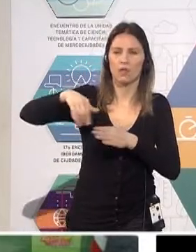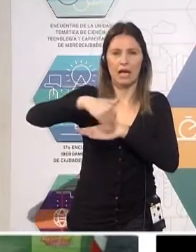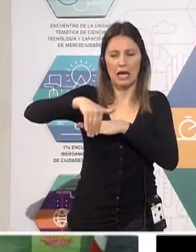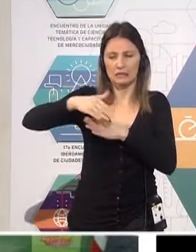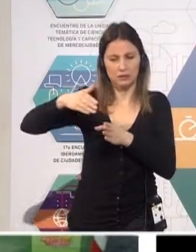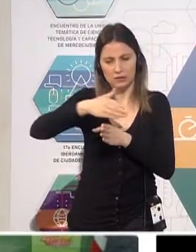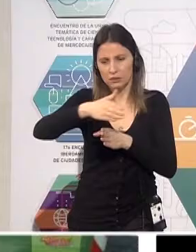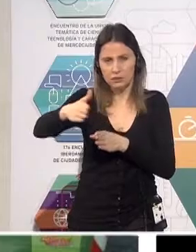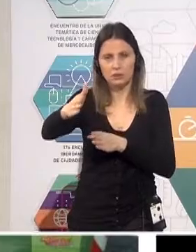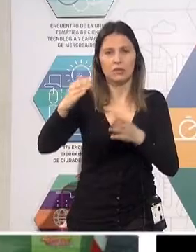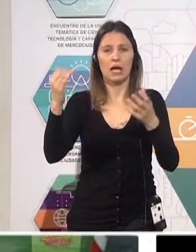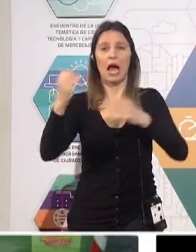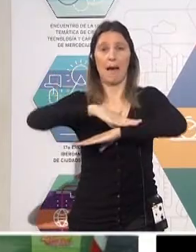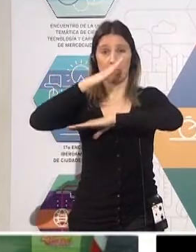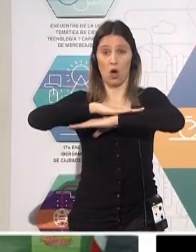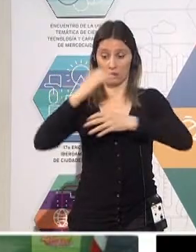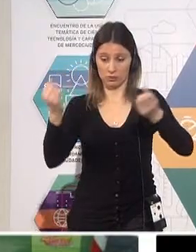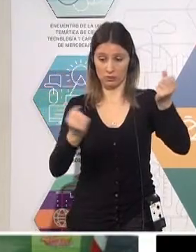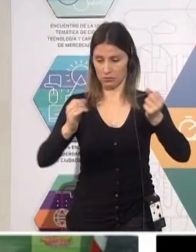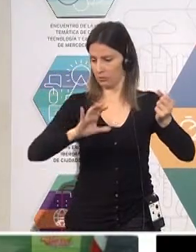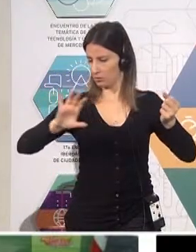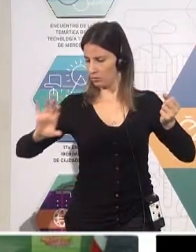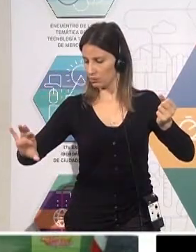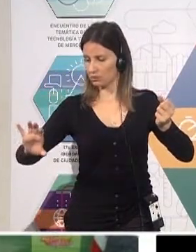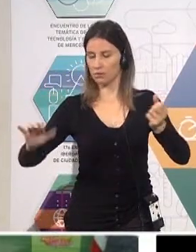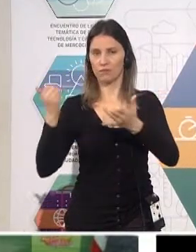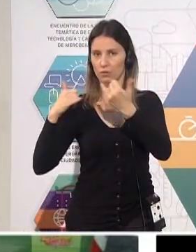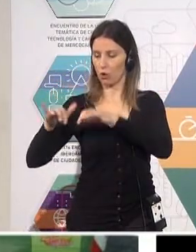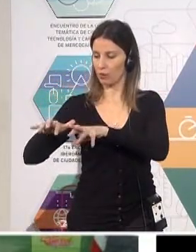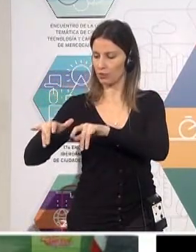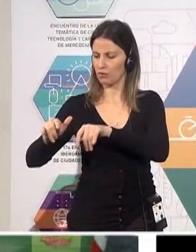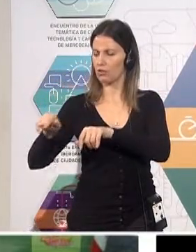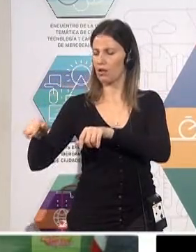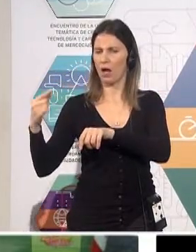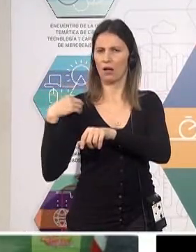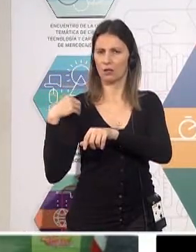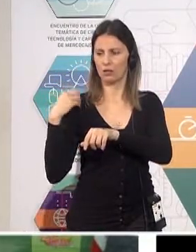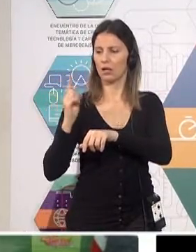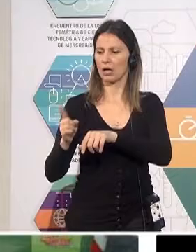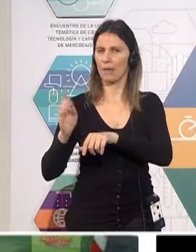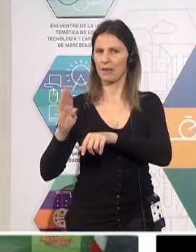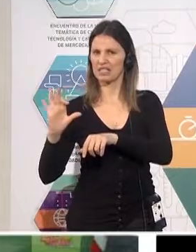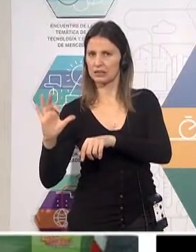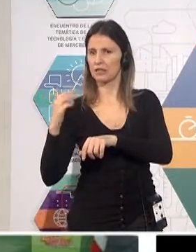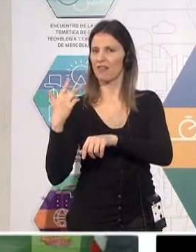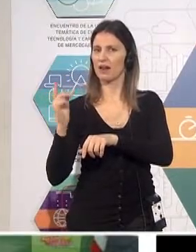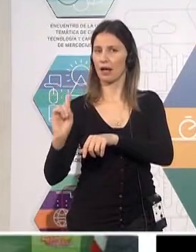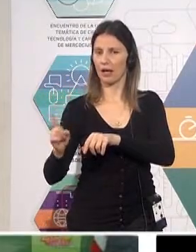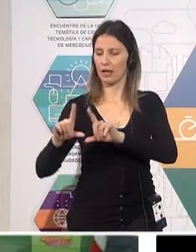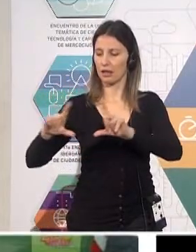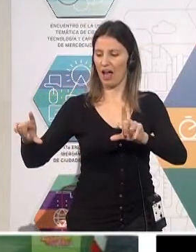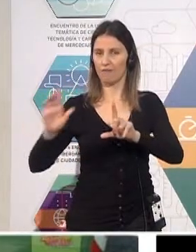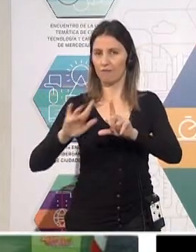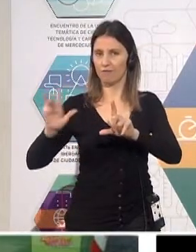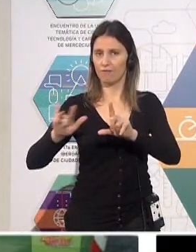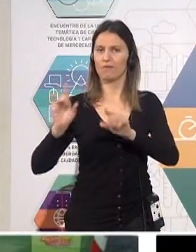camiones con un sistema con reportando por gps 3g y con tabletas a bordo para